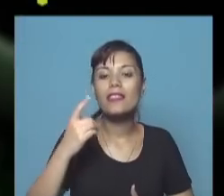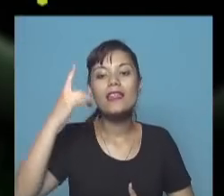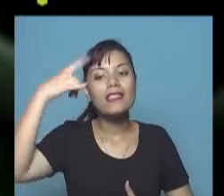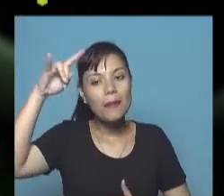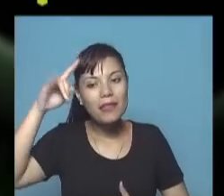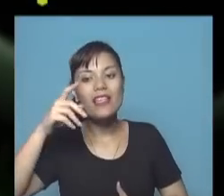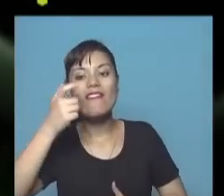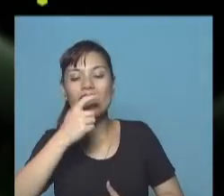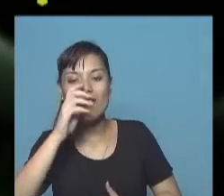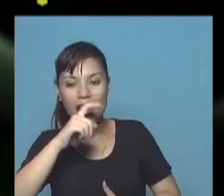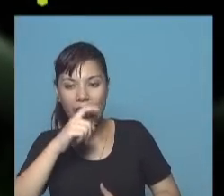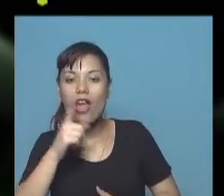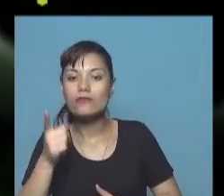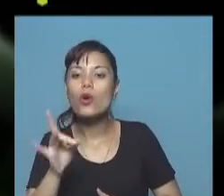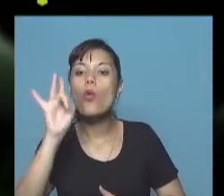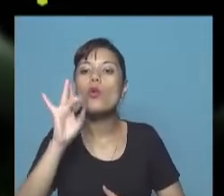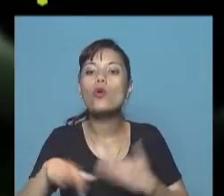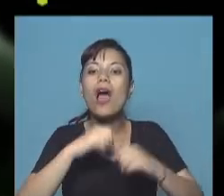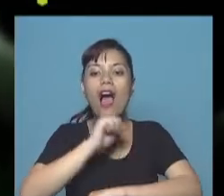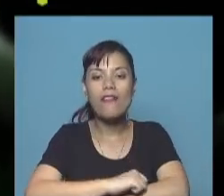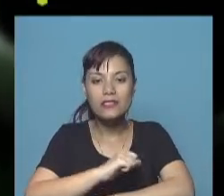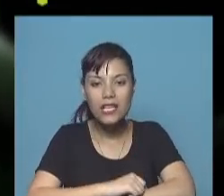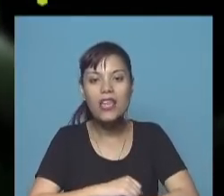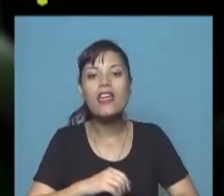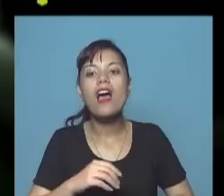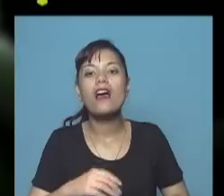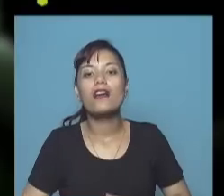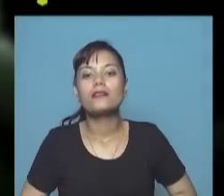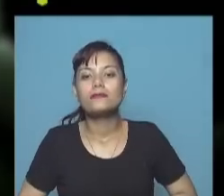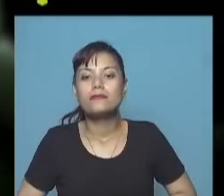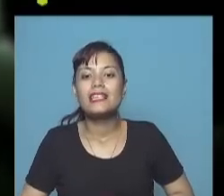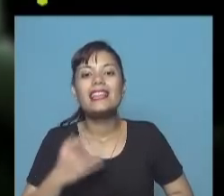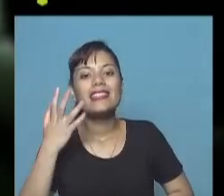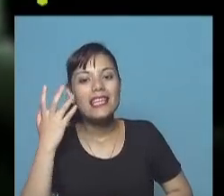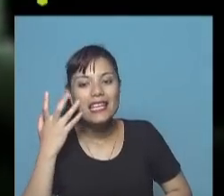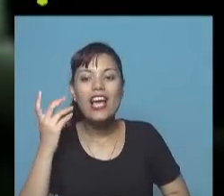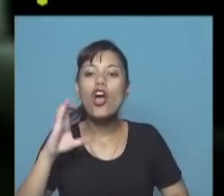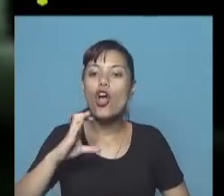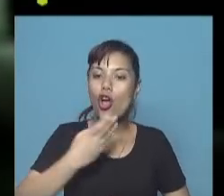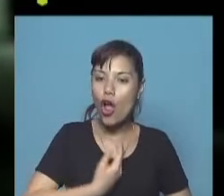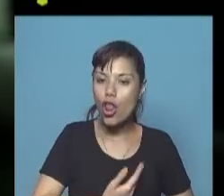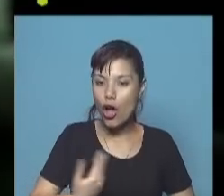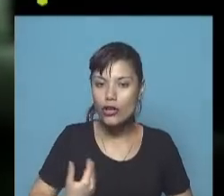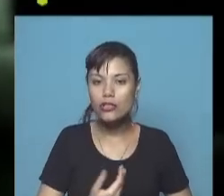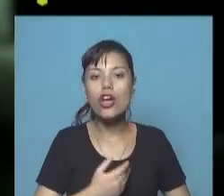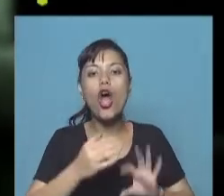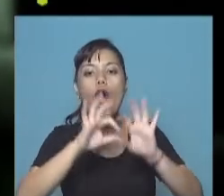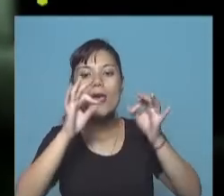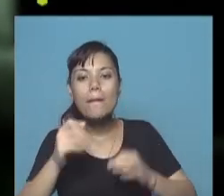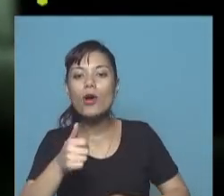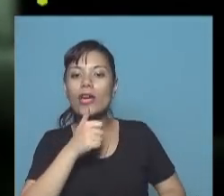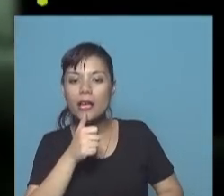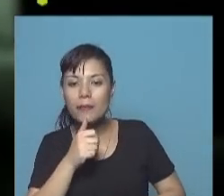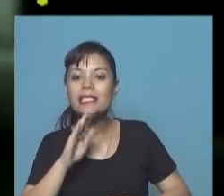Libertadores, partido único, jugarse en Avellaneda. Banfield Argentinos Juniors, Tigre Colón, Quilmes Olimpo, Gimnasia San Martín